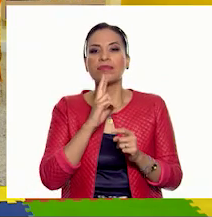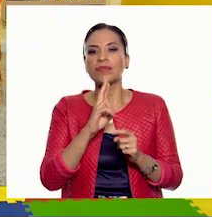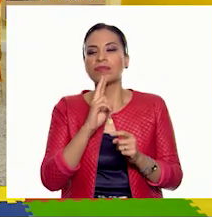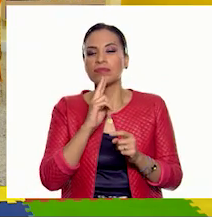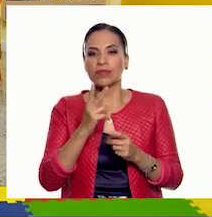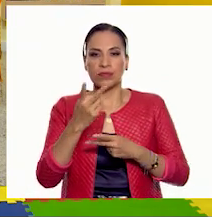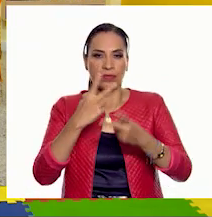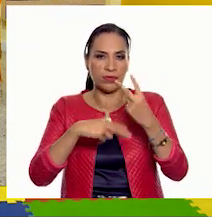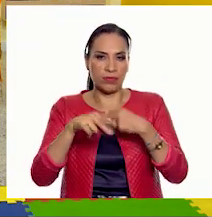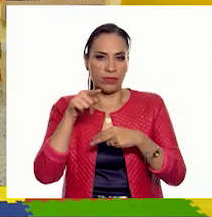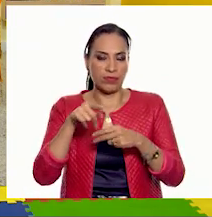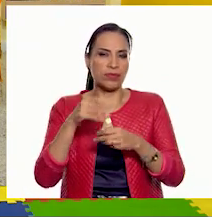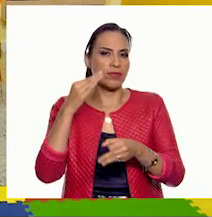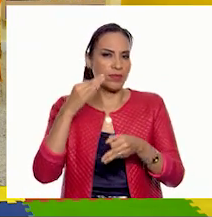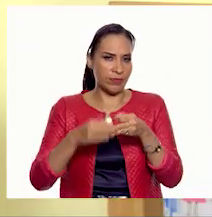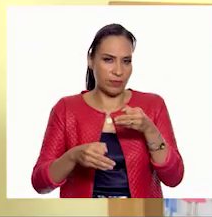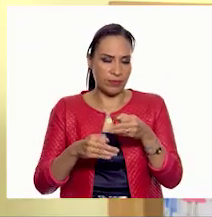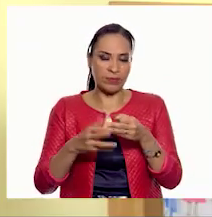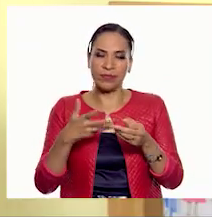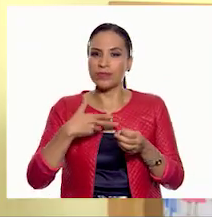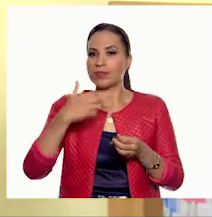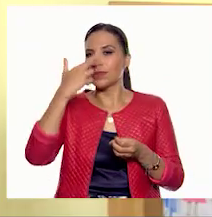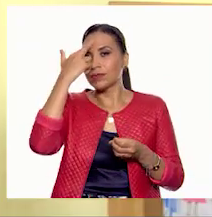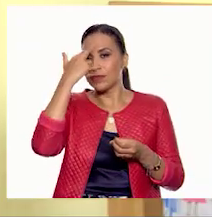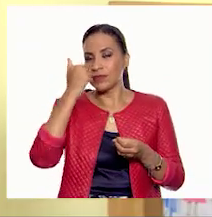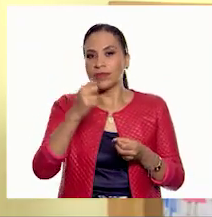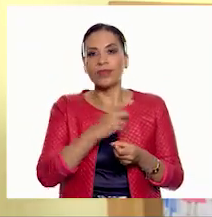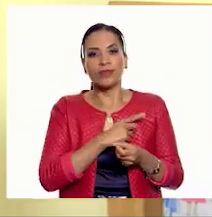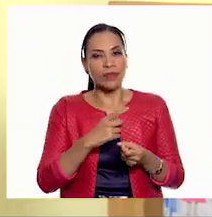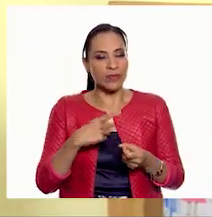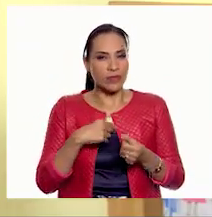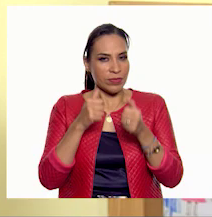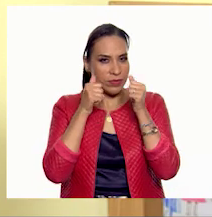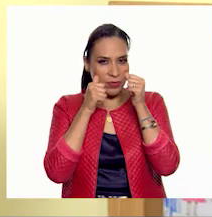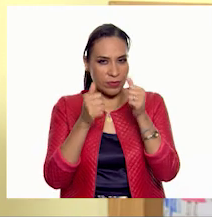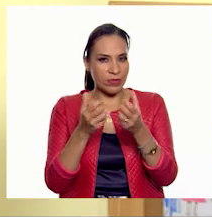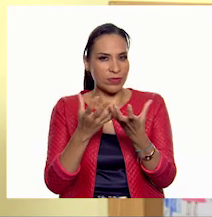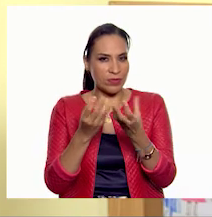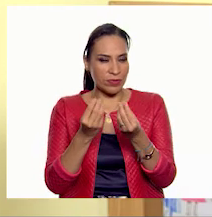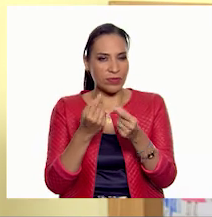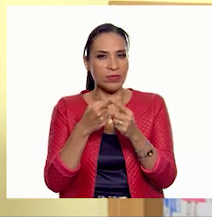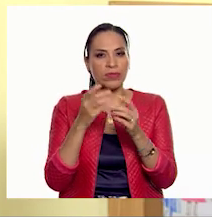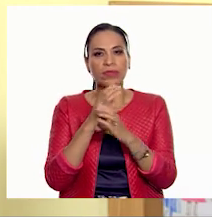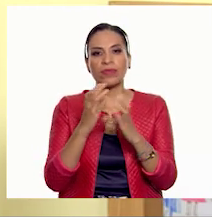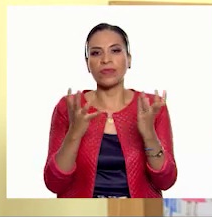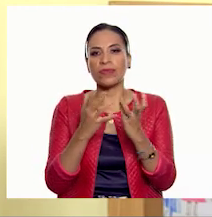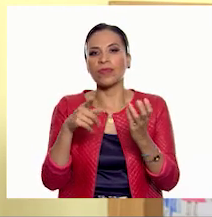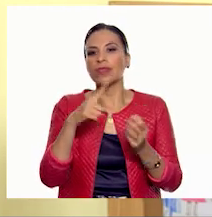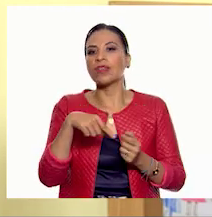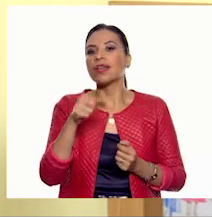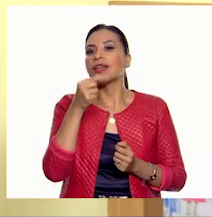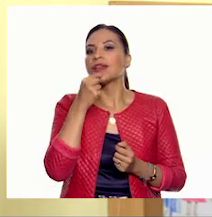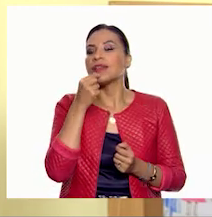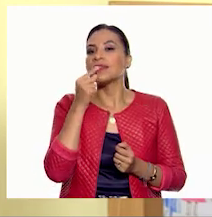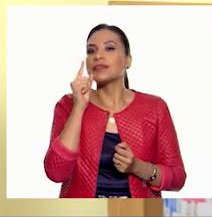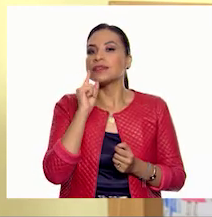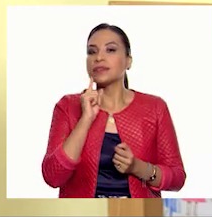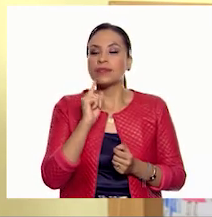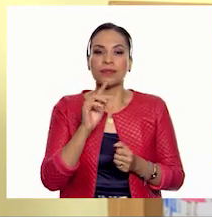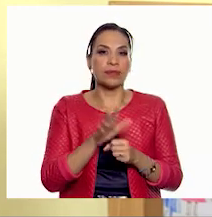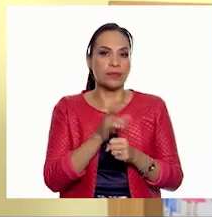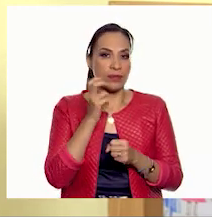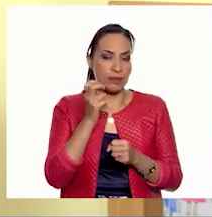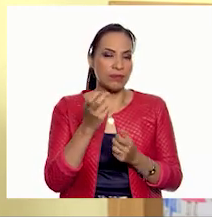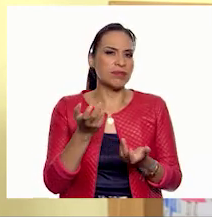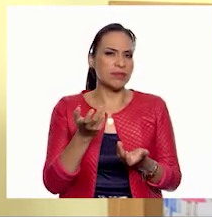resultados o producciones finales. Tienes razón. Debemos prestar atención a las creaciones de las niñas y los niños, pues